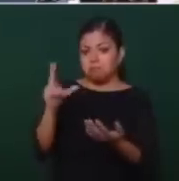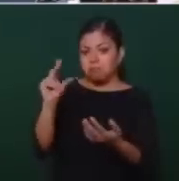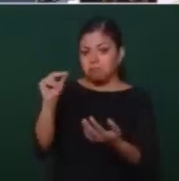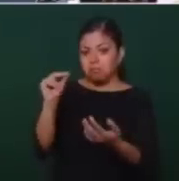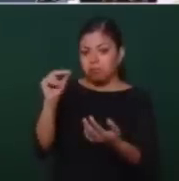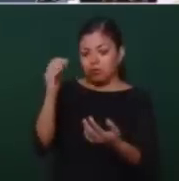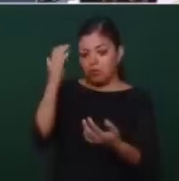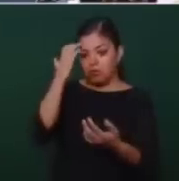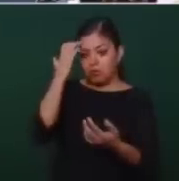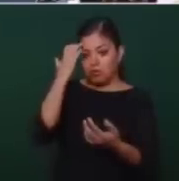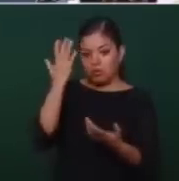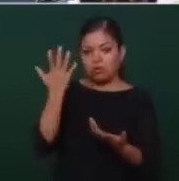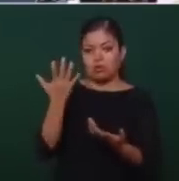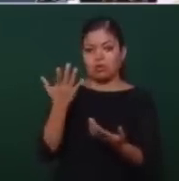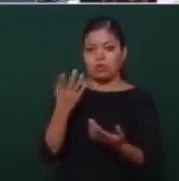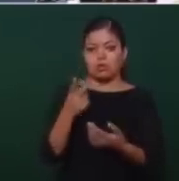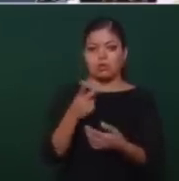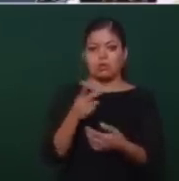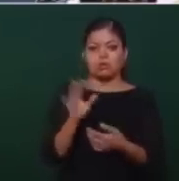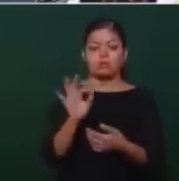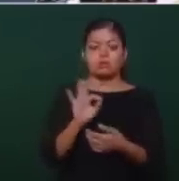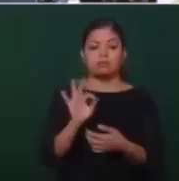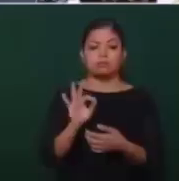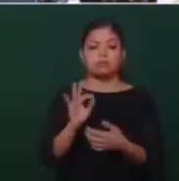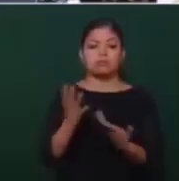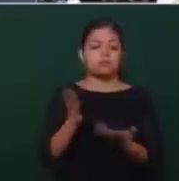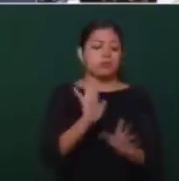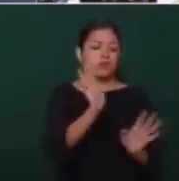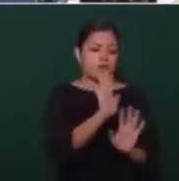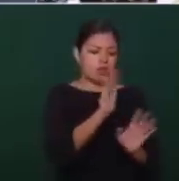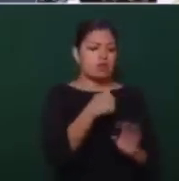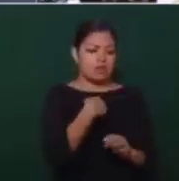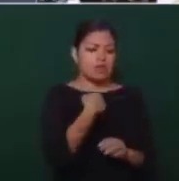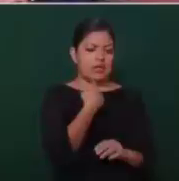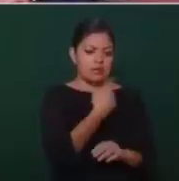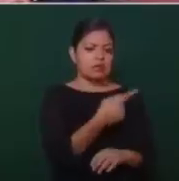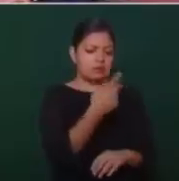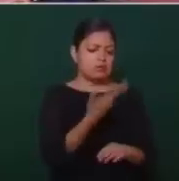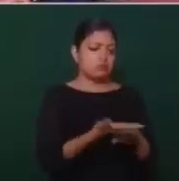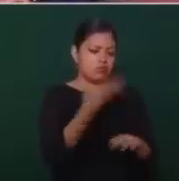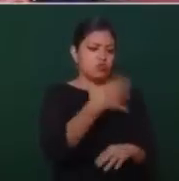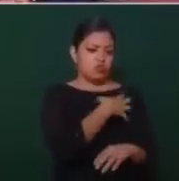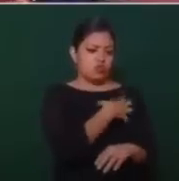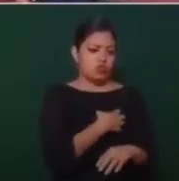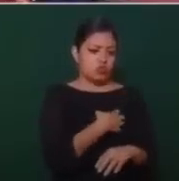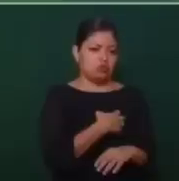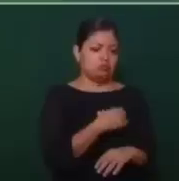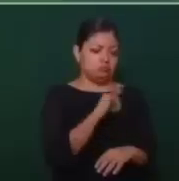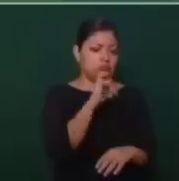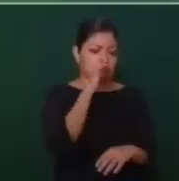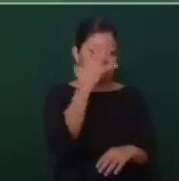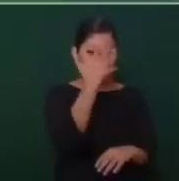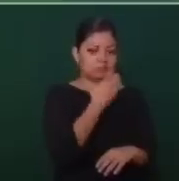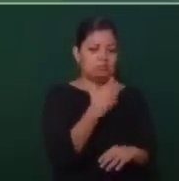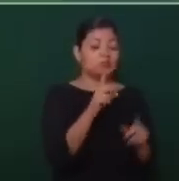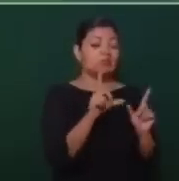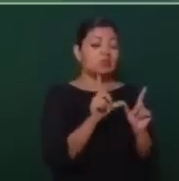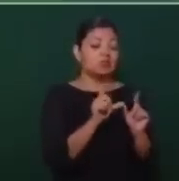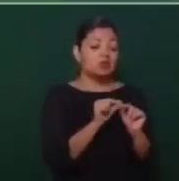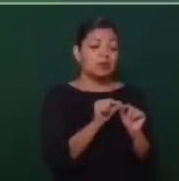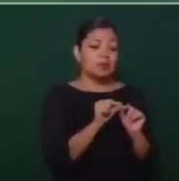de manera cercana, a que le hayan matado supuestamente. No, ya dije, y es muy doloroso y lamentable. Nada